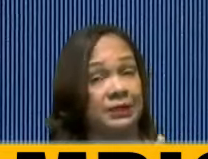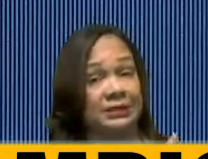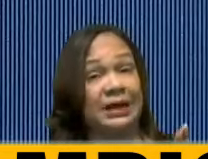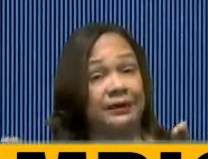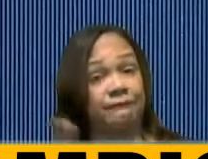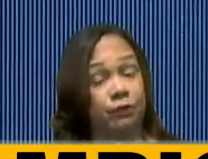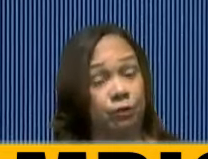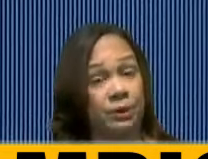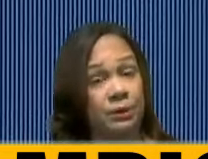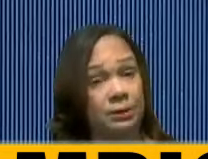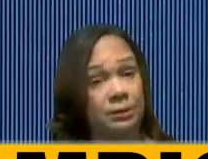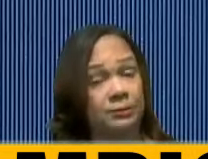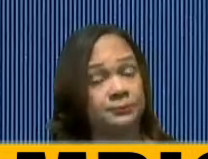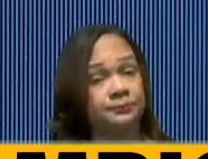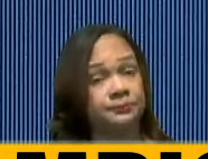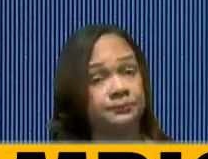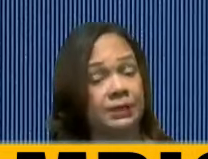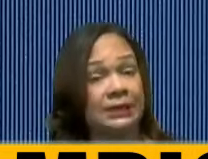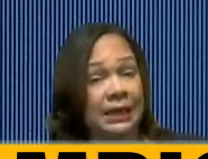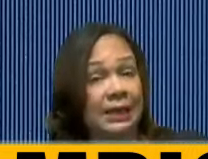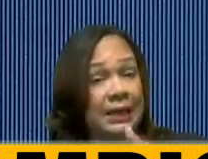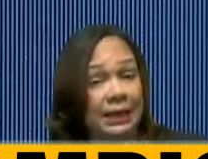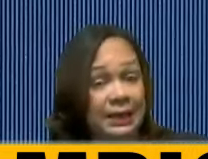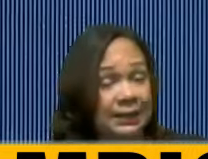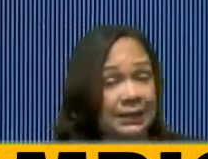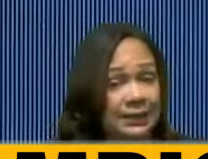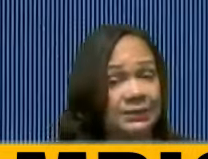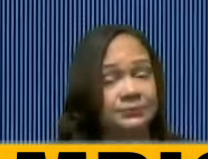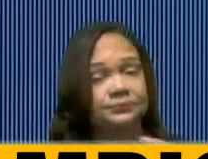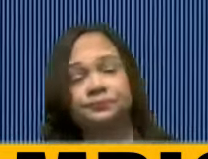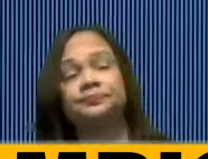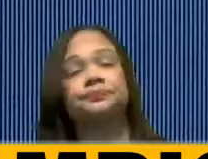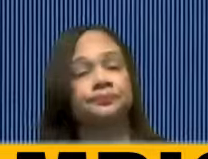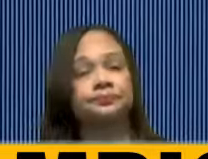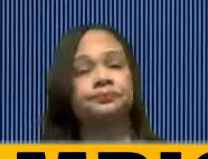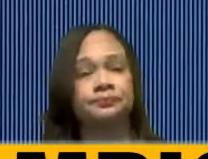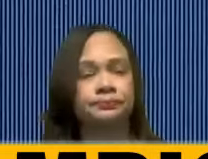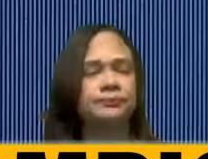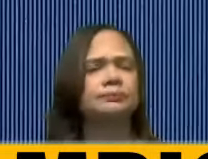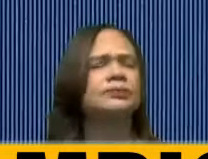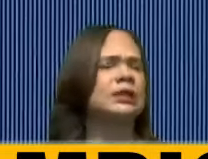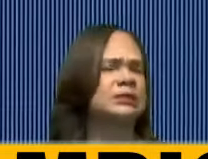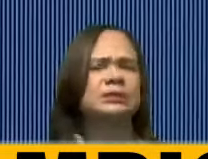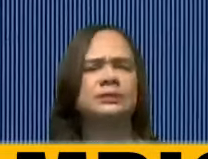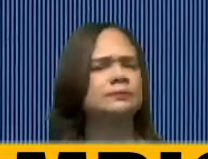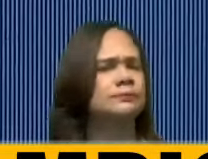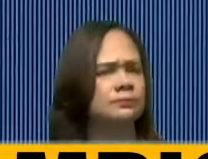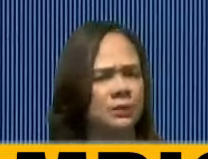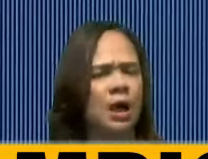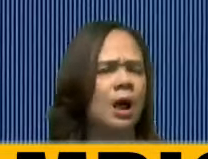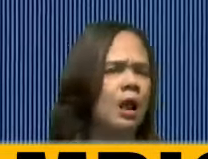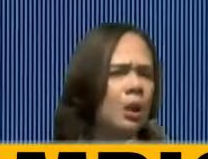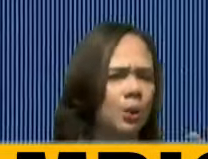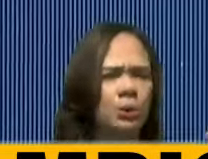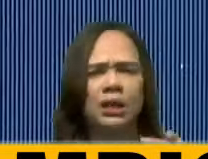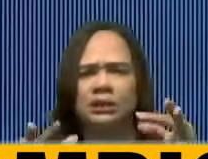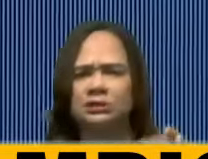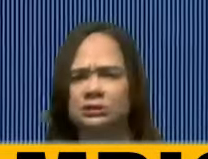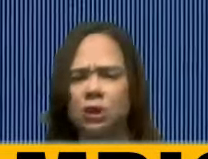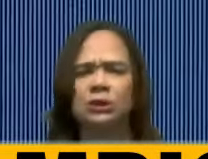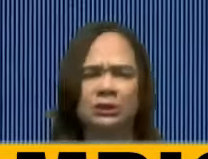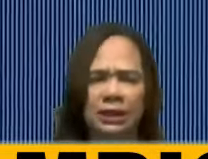eh de la parte del gasto de esa parte del gasto eh tiene que ver con algunas medidas de